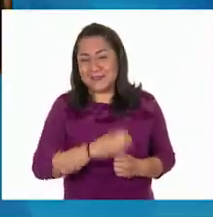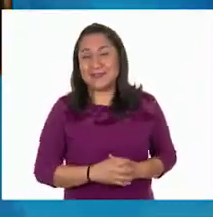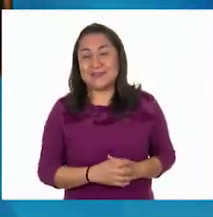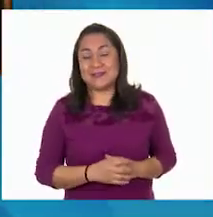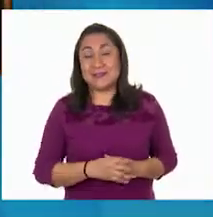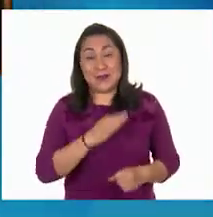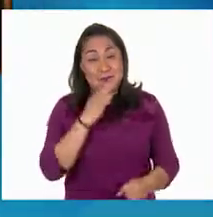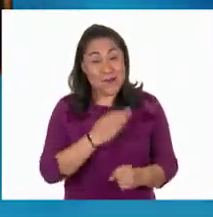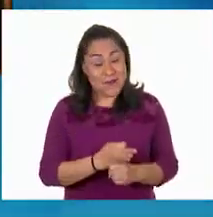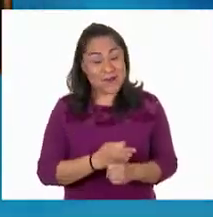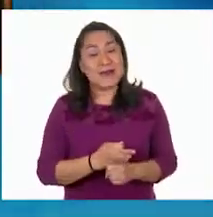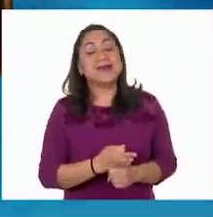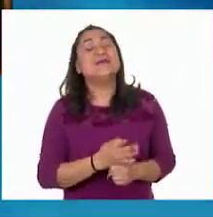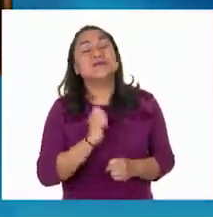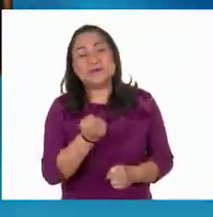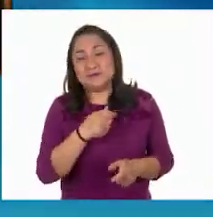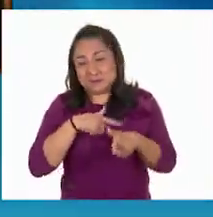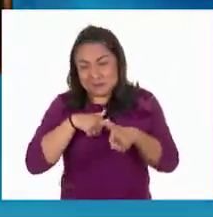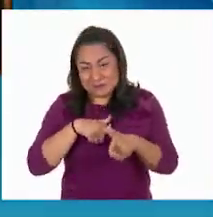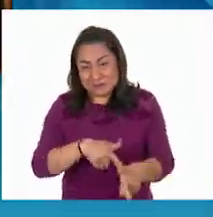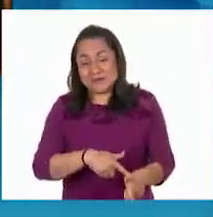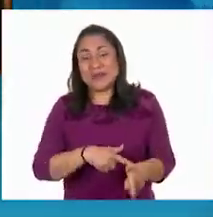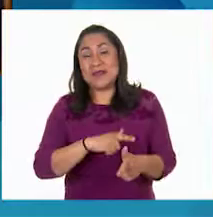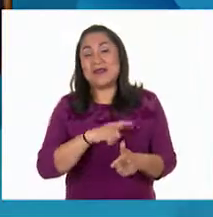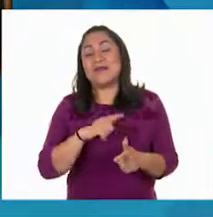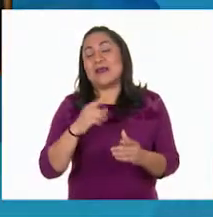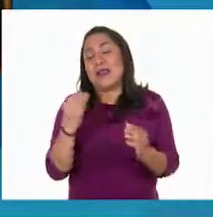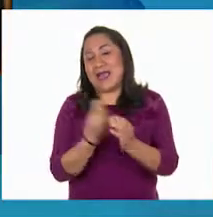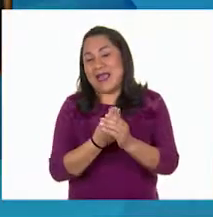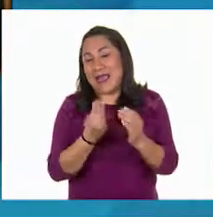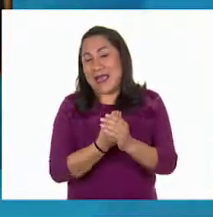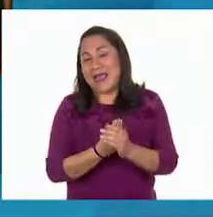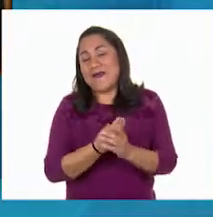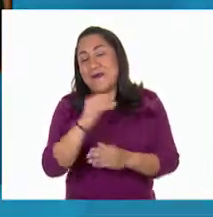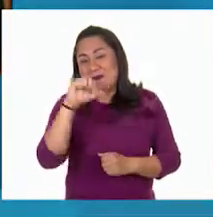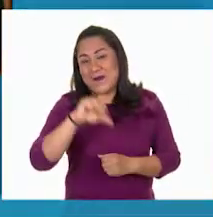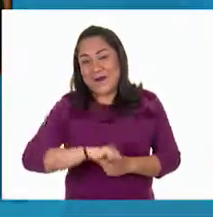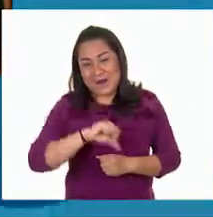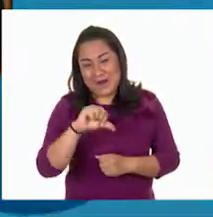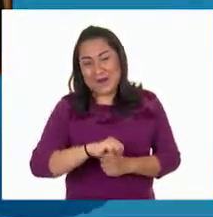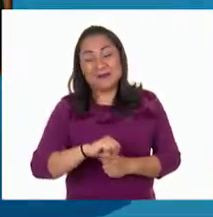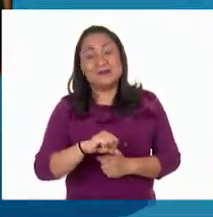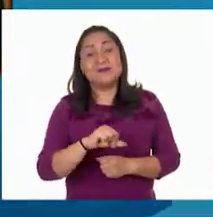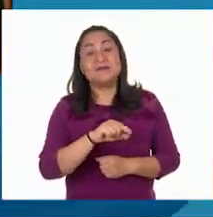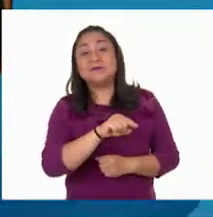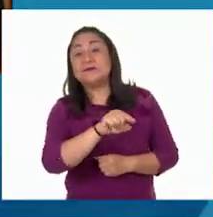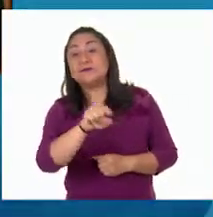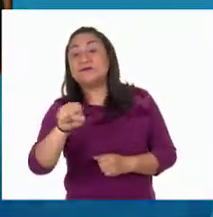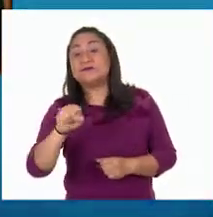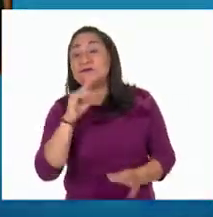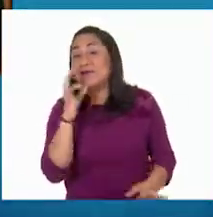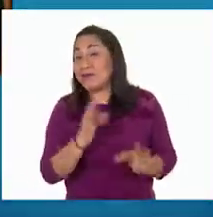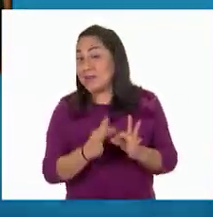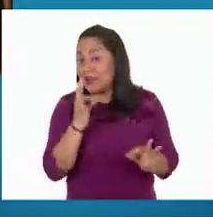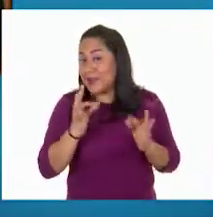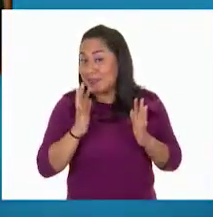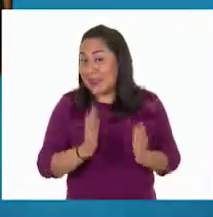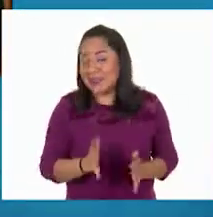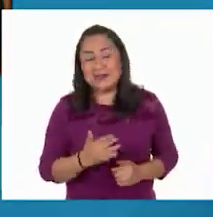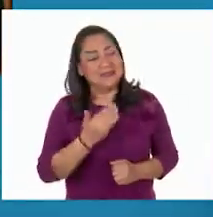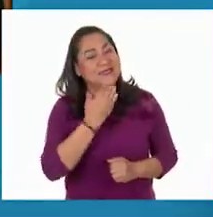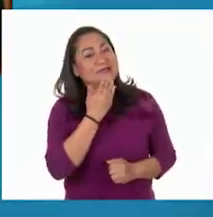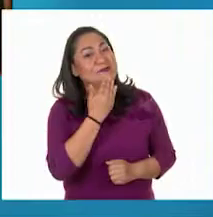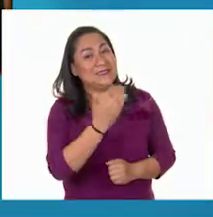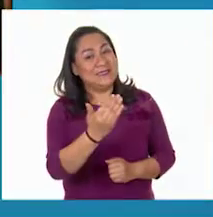Ahora es momento de seguir con el programa de hoy. ¿Listas? ¿Listos? ¡Muy